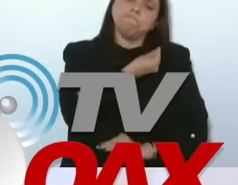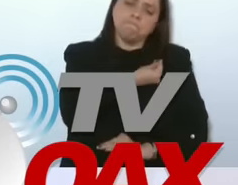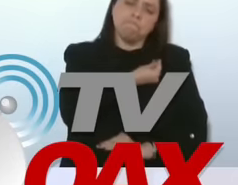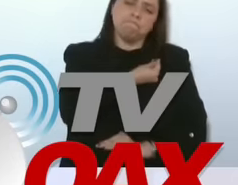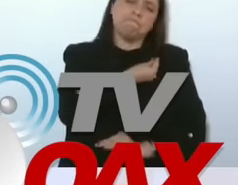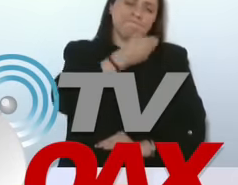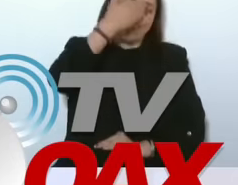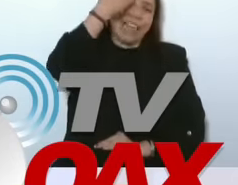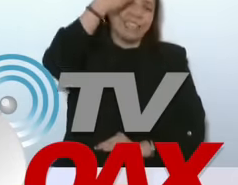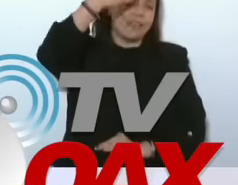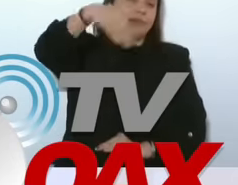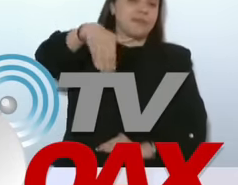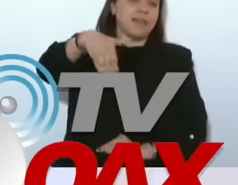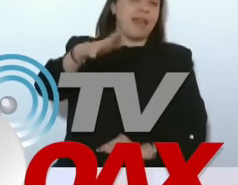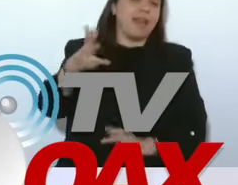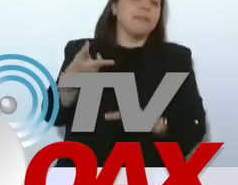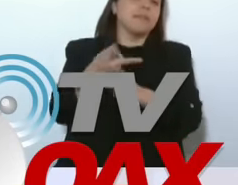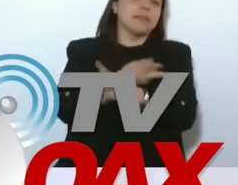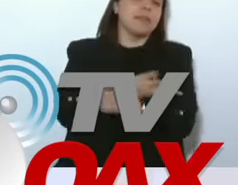Y